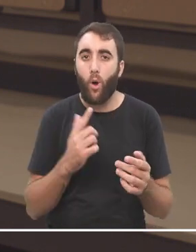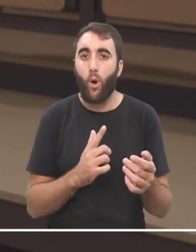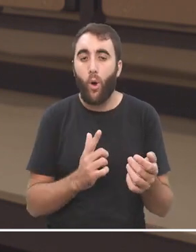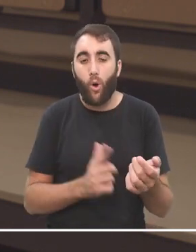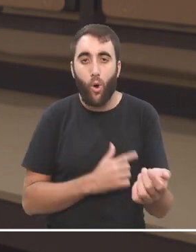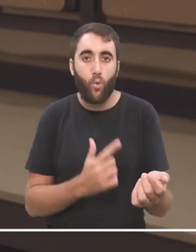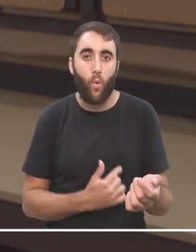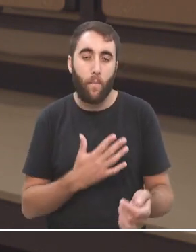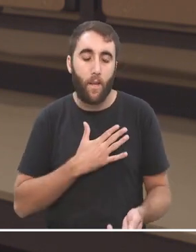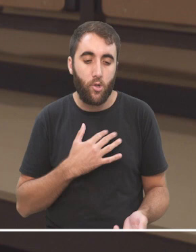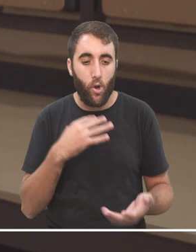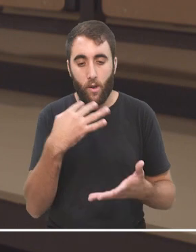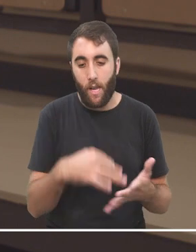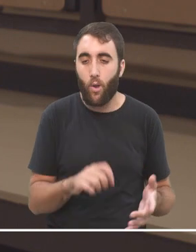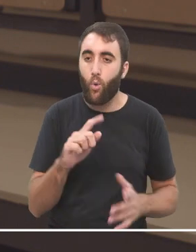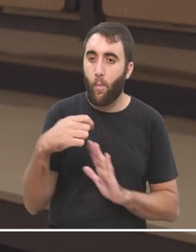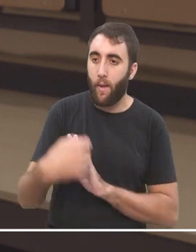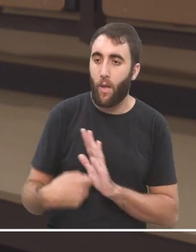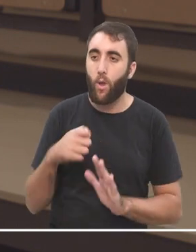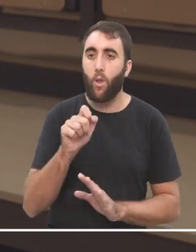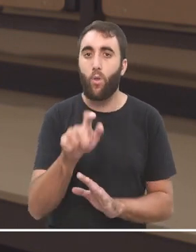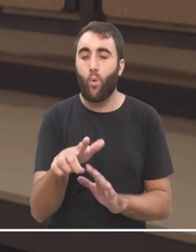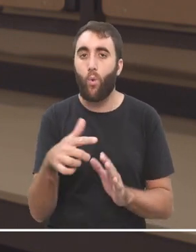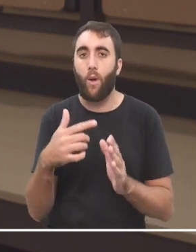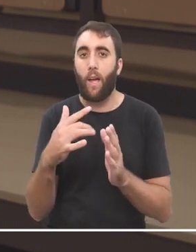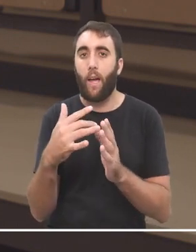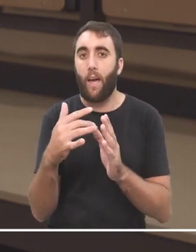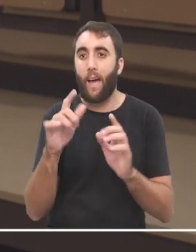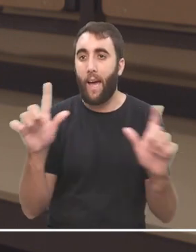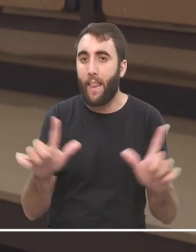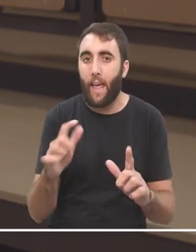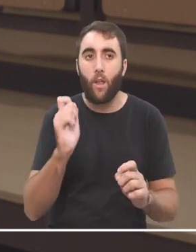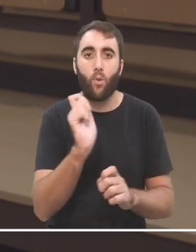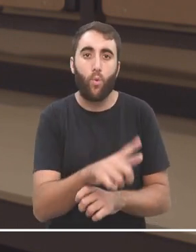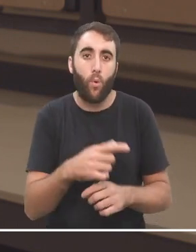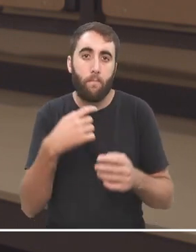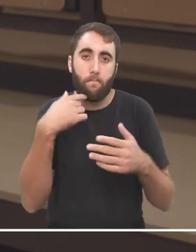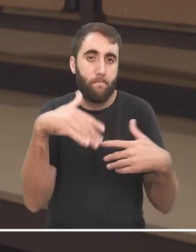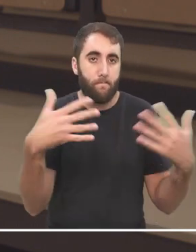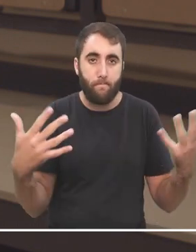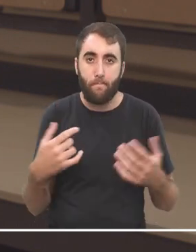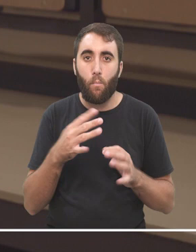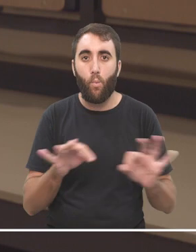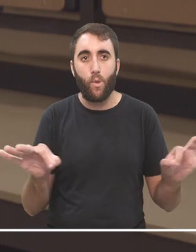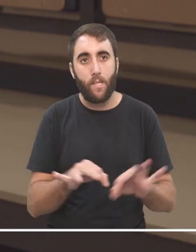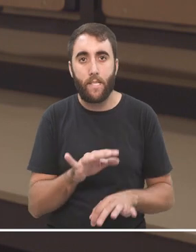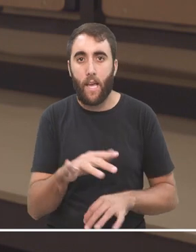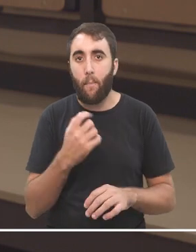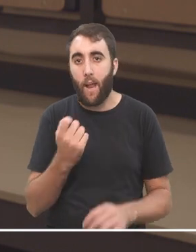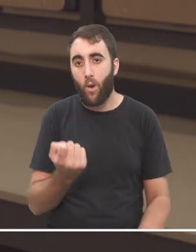consumiendo productos culturales que han sido determinados de forma algorítmica para su